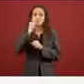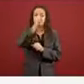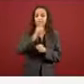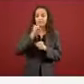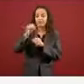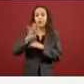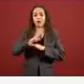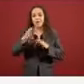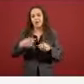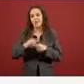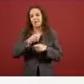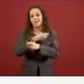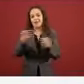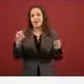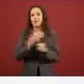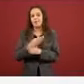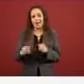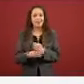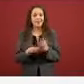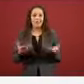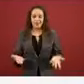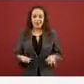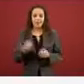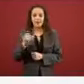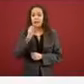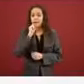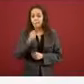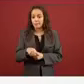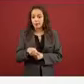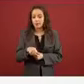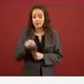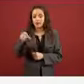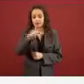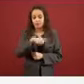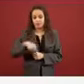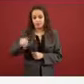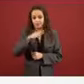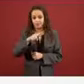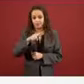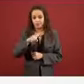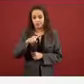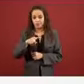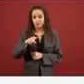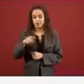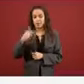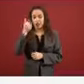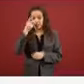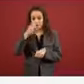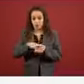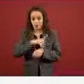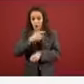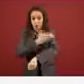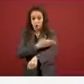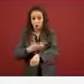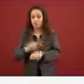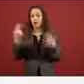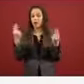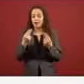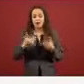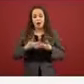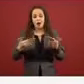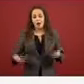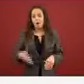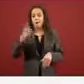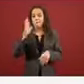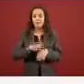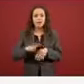lejanas. Entonces, también teníamos que sensibilizar a nuestros compañeros administrativos que su trabajo tenía que ser ahora más rápido